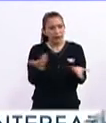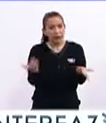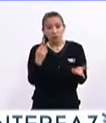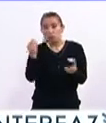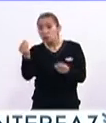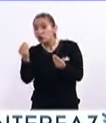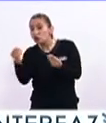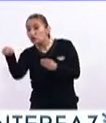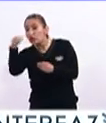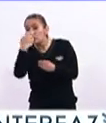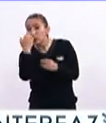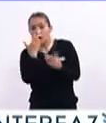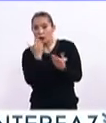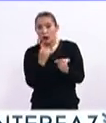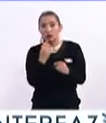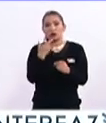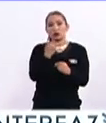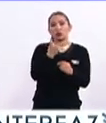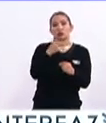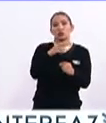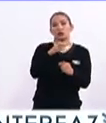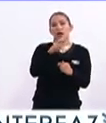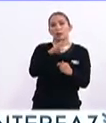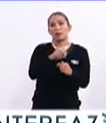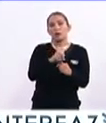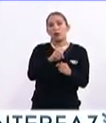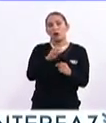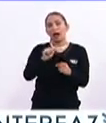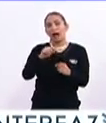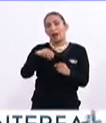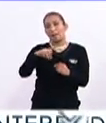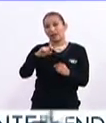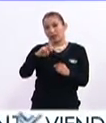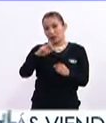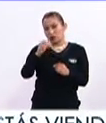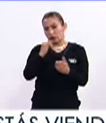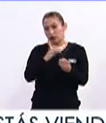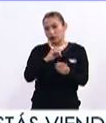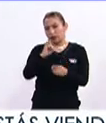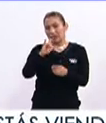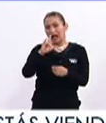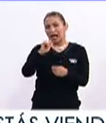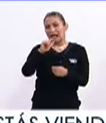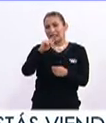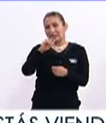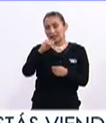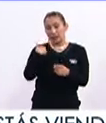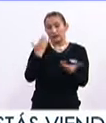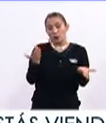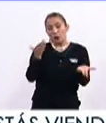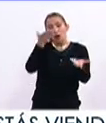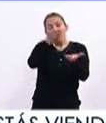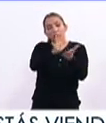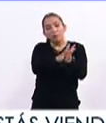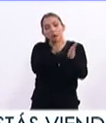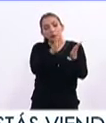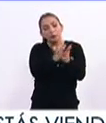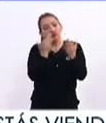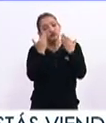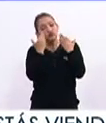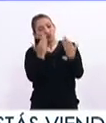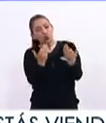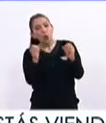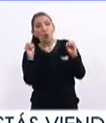mucha infraestructura. Sí, en la Gustavo Madero. ¿no? Exactamente. En la alcaldía de la Gustavo Madero. Participe como espectador